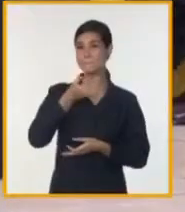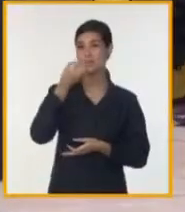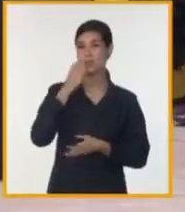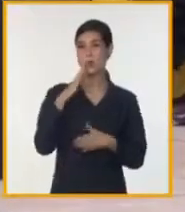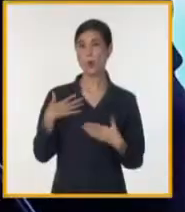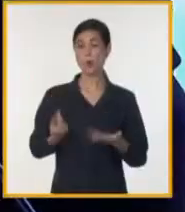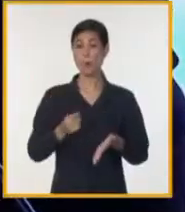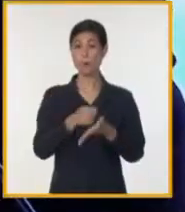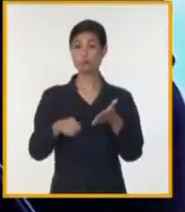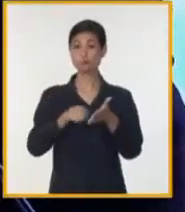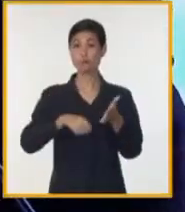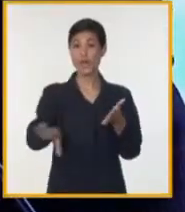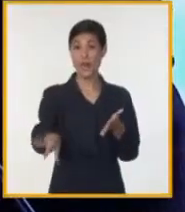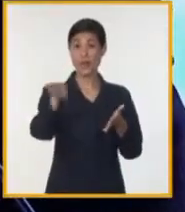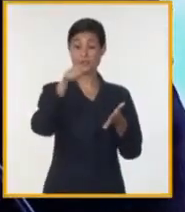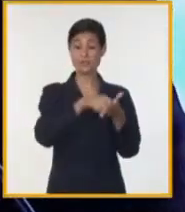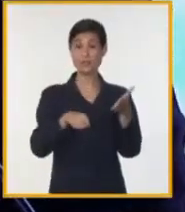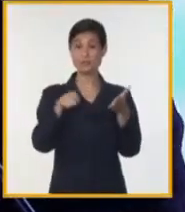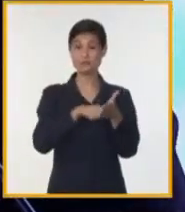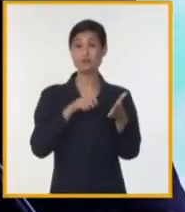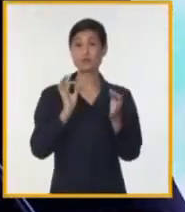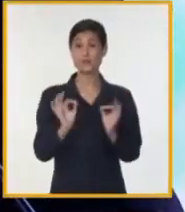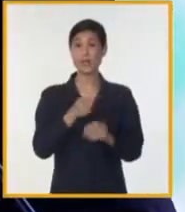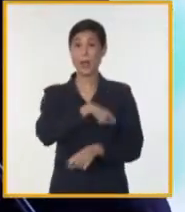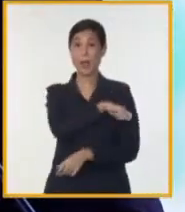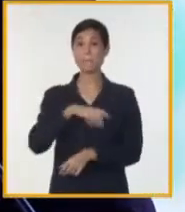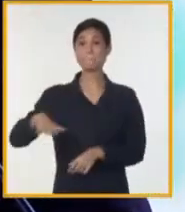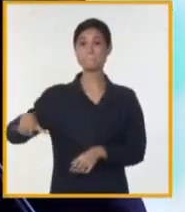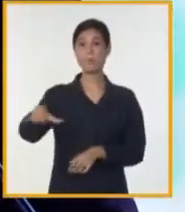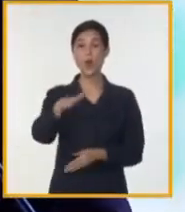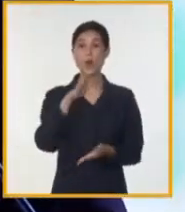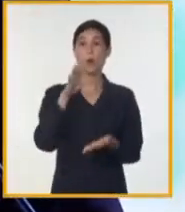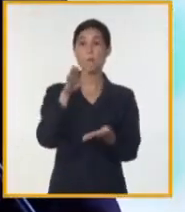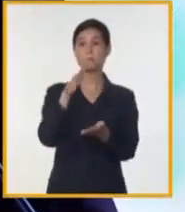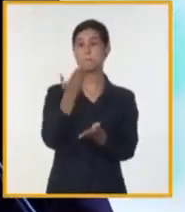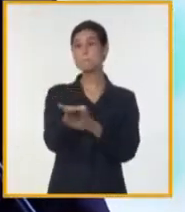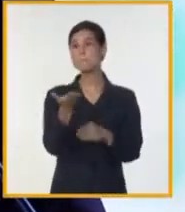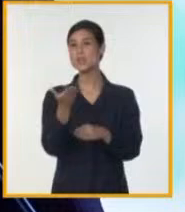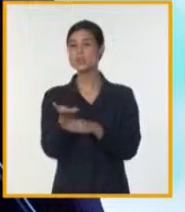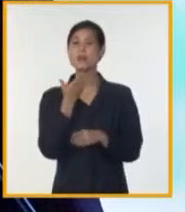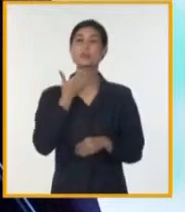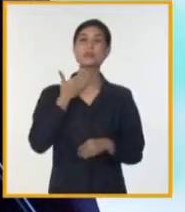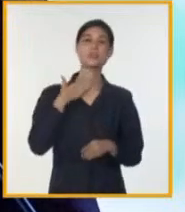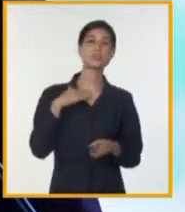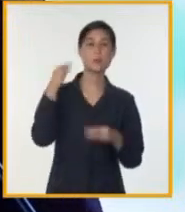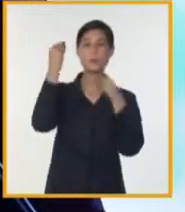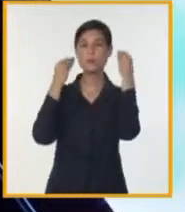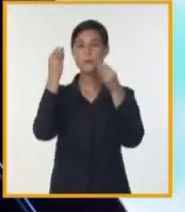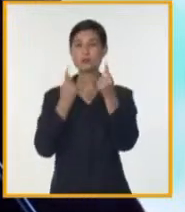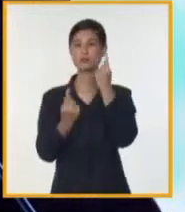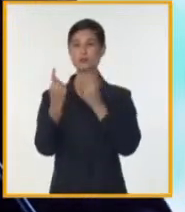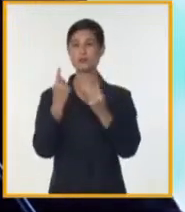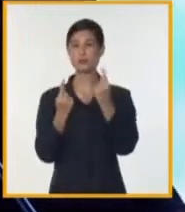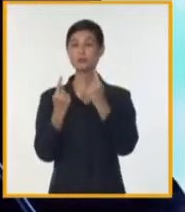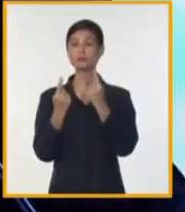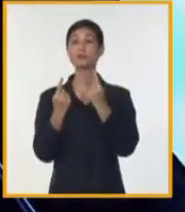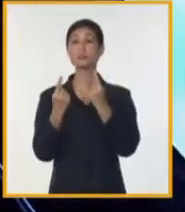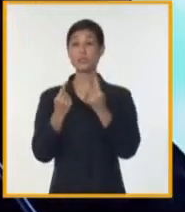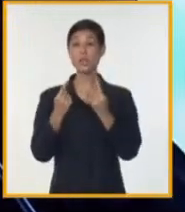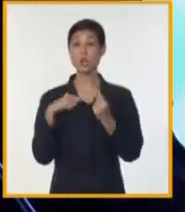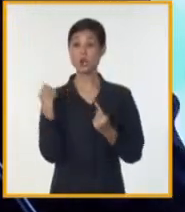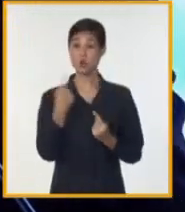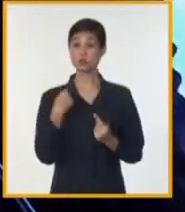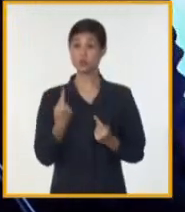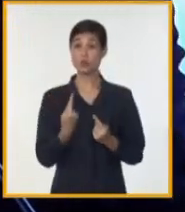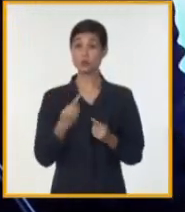el pueblo de Sudáfrica dio a conocer sus deseos y preocupaciones. Nosotros, dijo, aceptamos los resultados de los